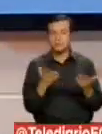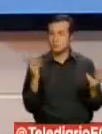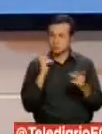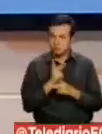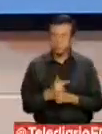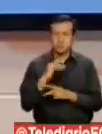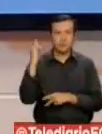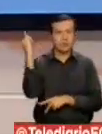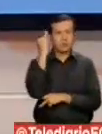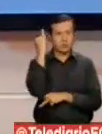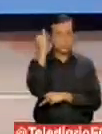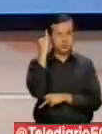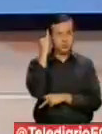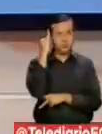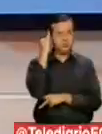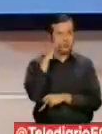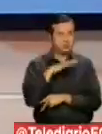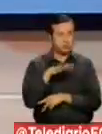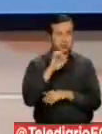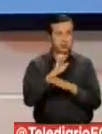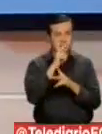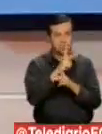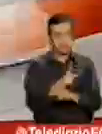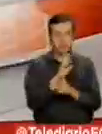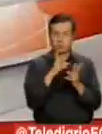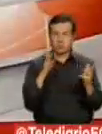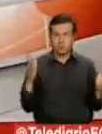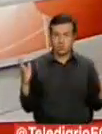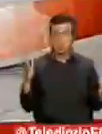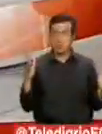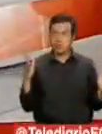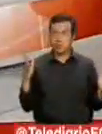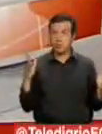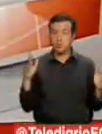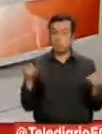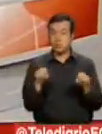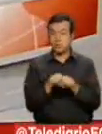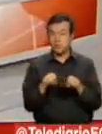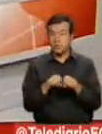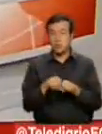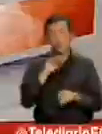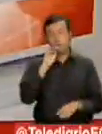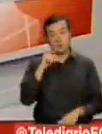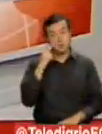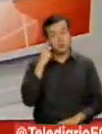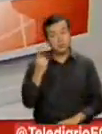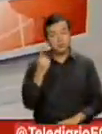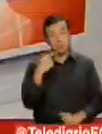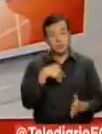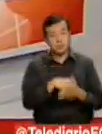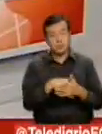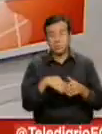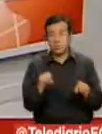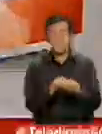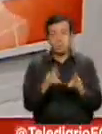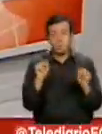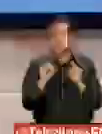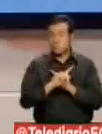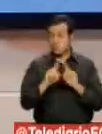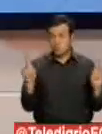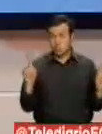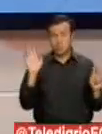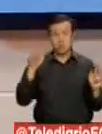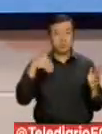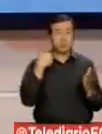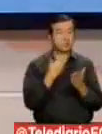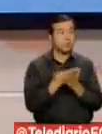proteger una industria audiovisual local? Porque va a venir el productor de zapatos y nos va a decir, restrinja que no entre zapatos. Nos va a